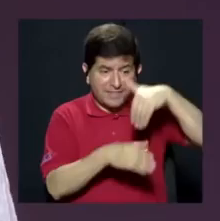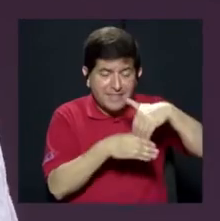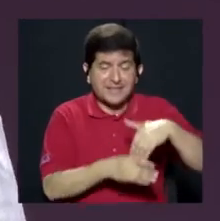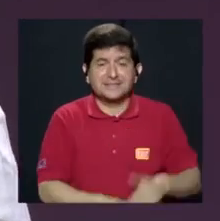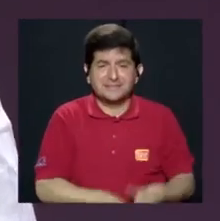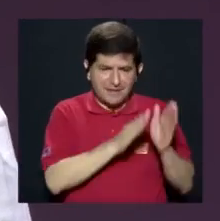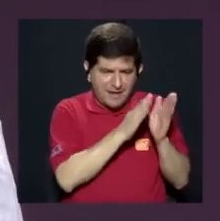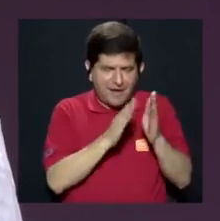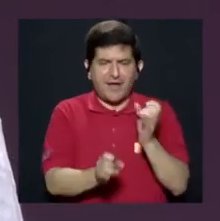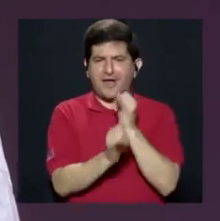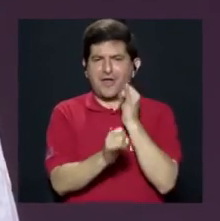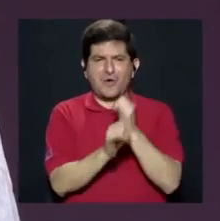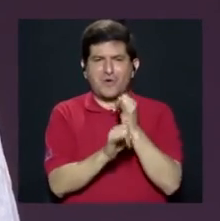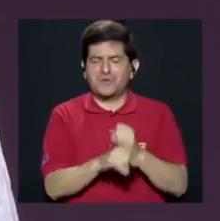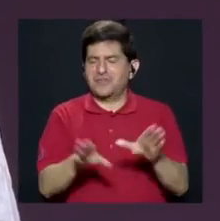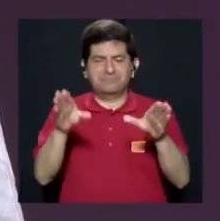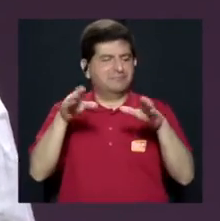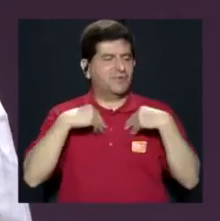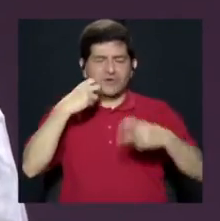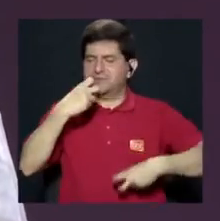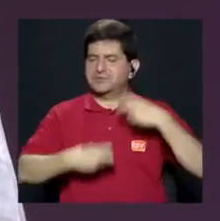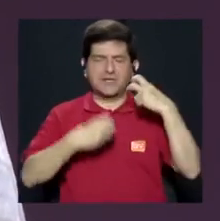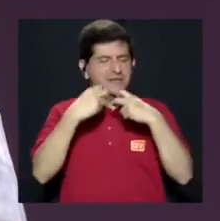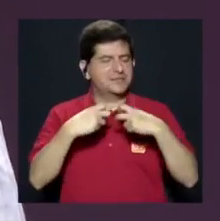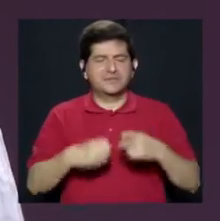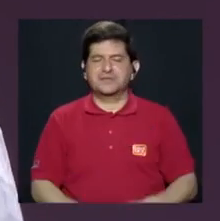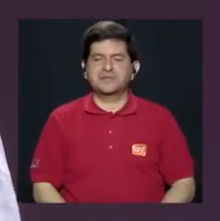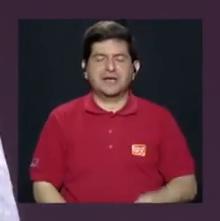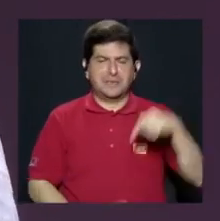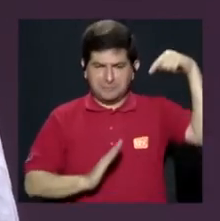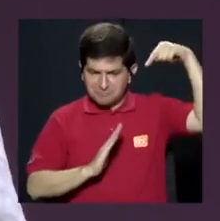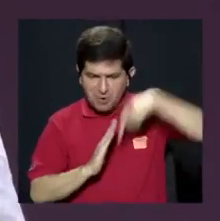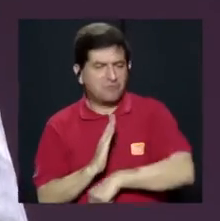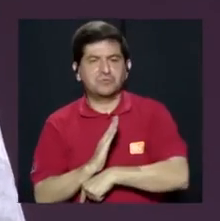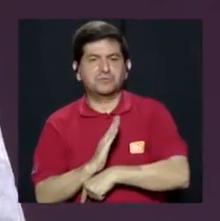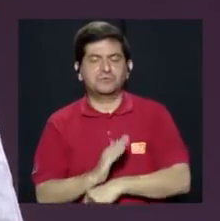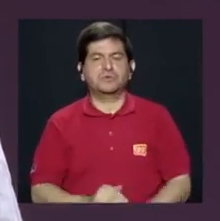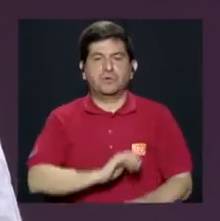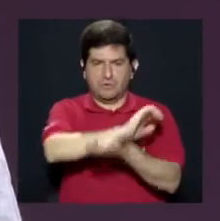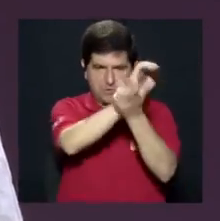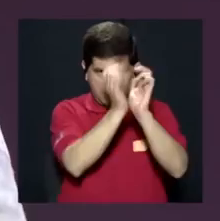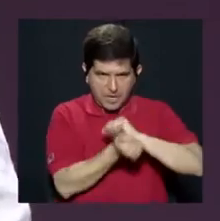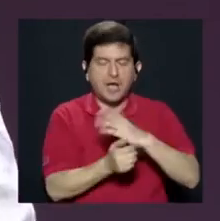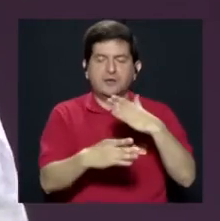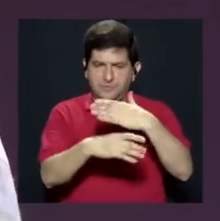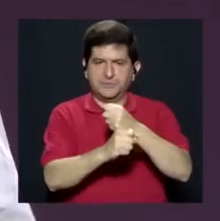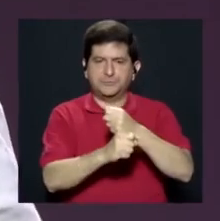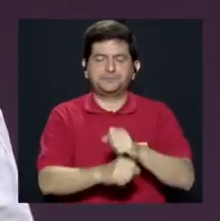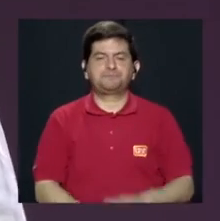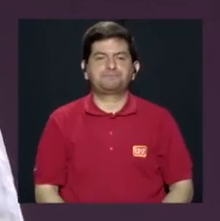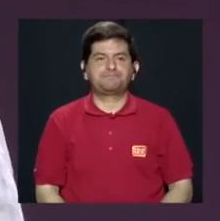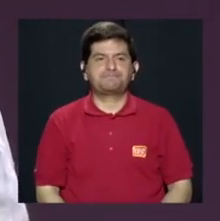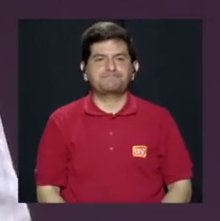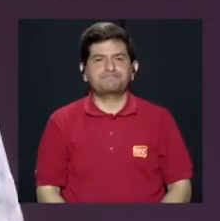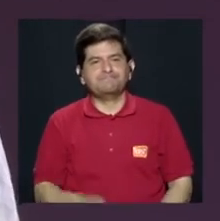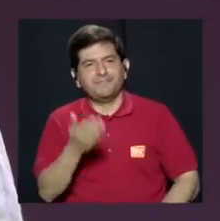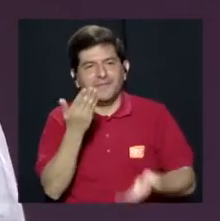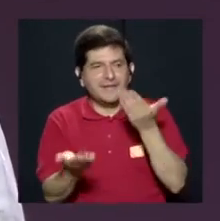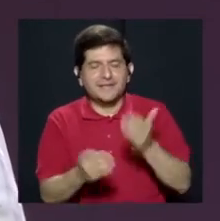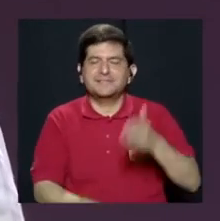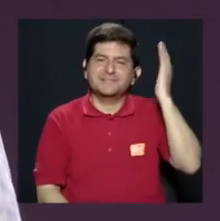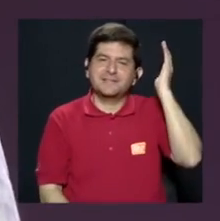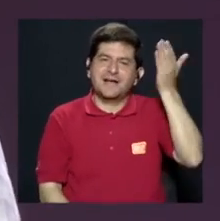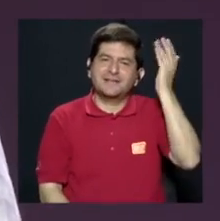institucional este problema no ha sido reconocido como suficientemente grave como para generar cambios importantes. Entonces, de alguna manera, el